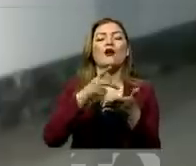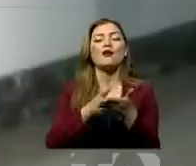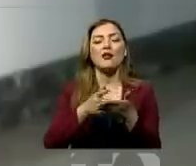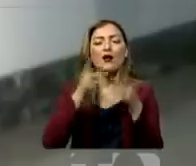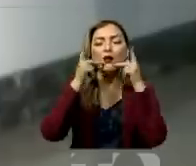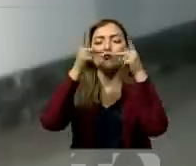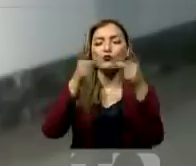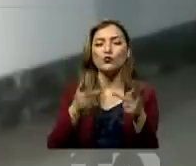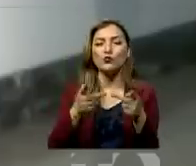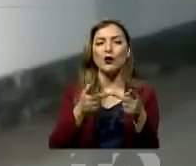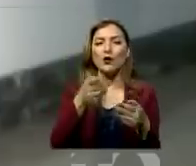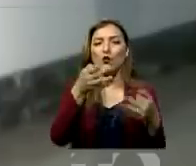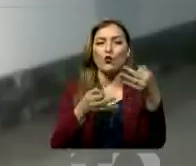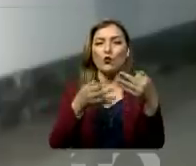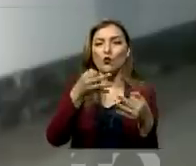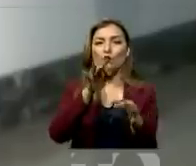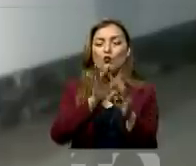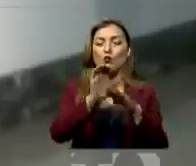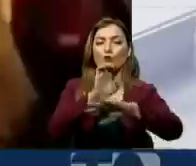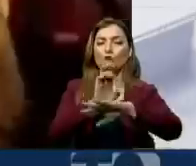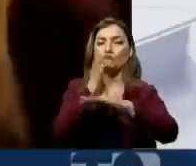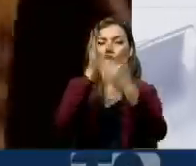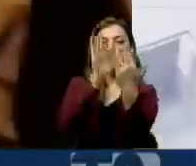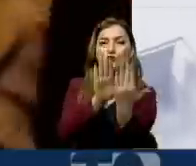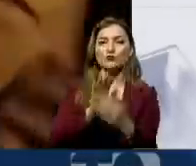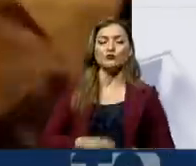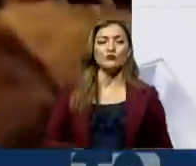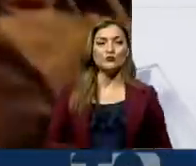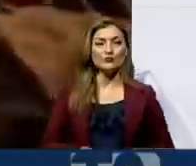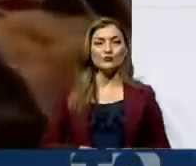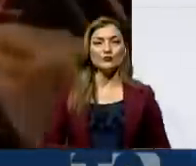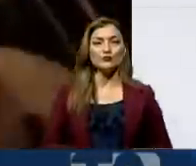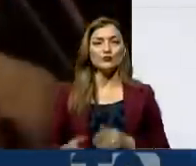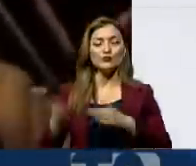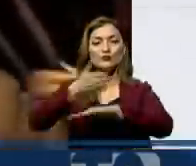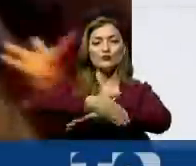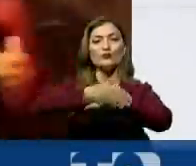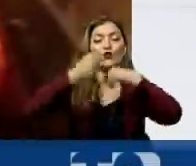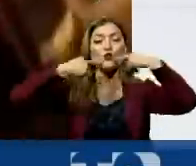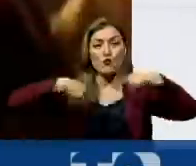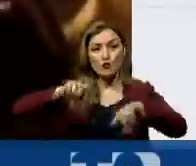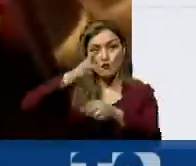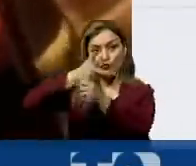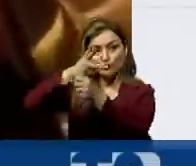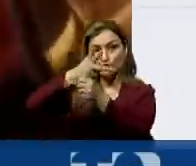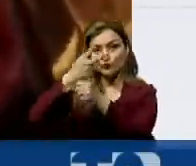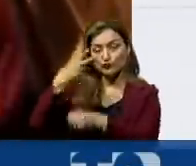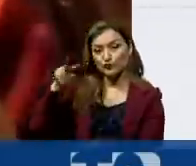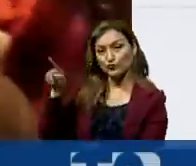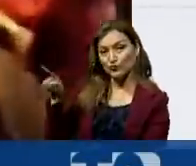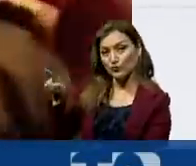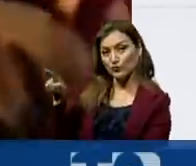y ante el pueblo ecuatoriano y minutos después se difundieron estas imágenes que ustedes están viendo que